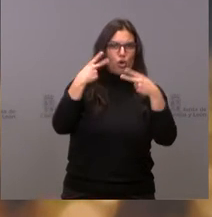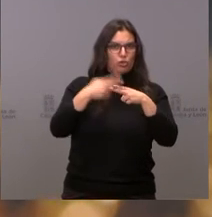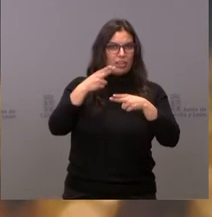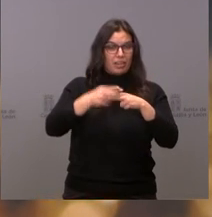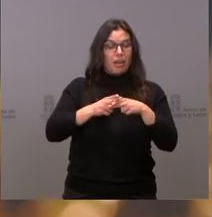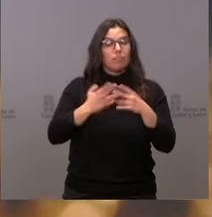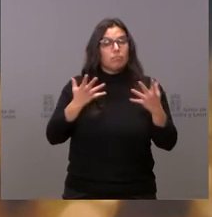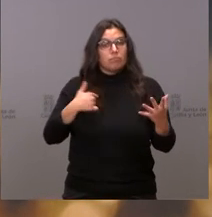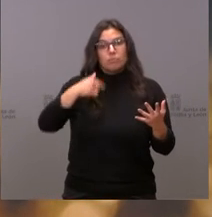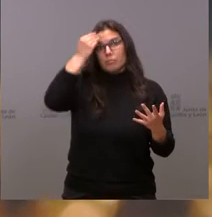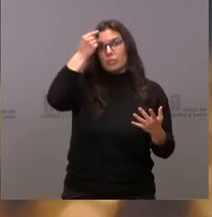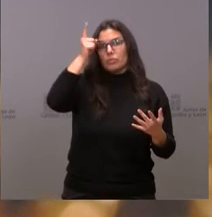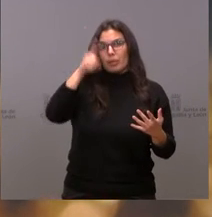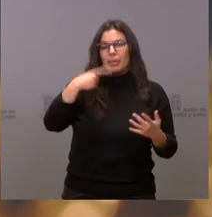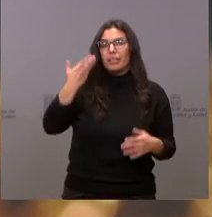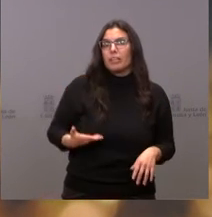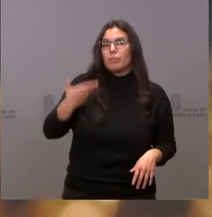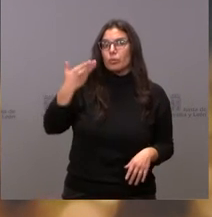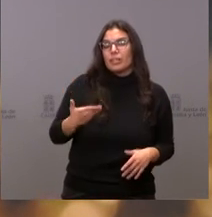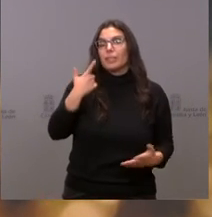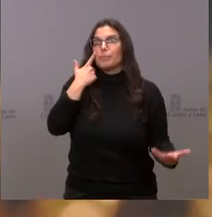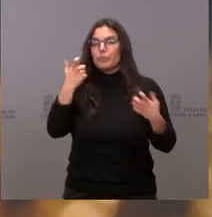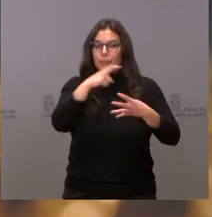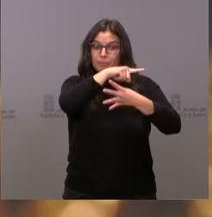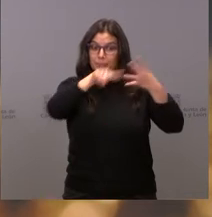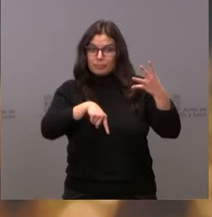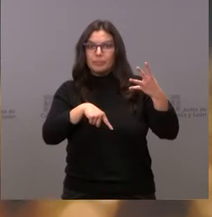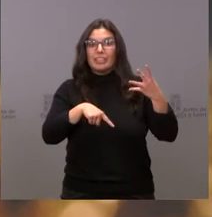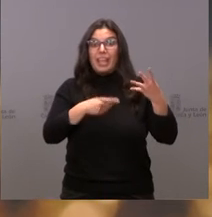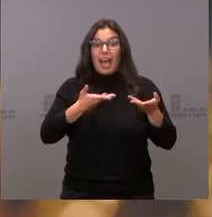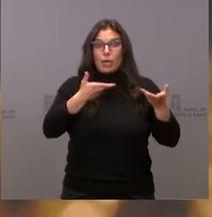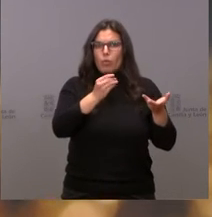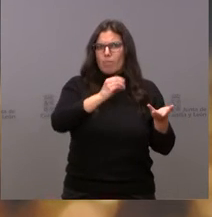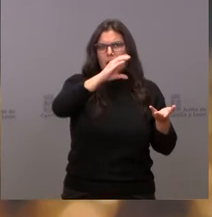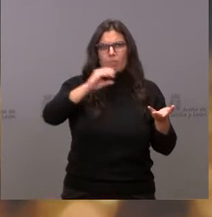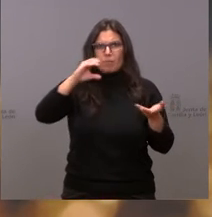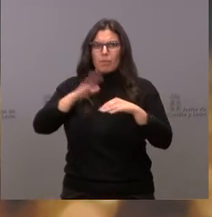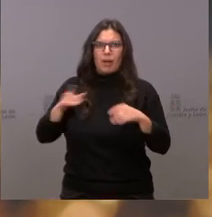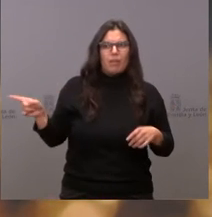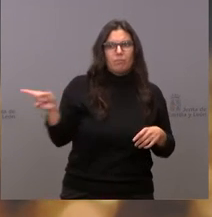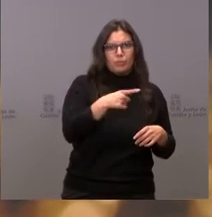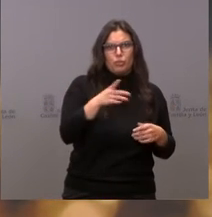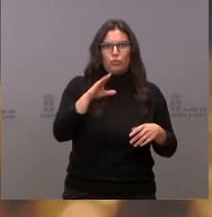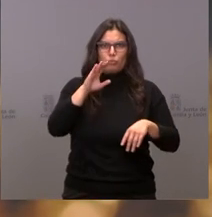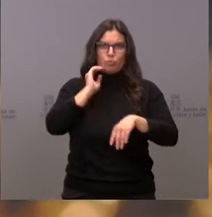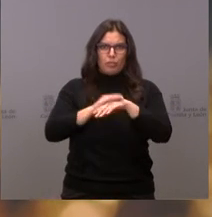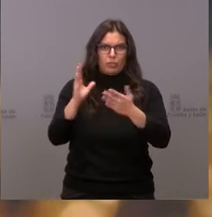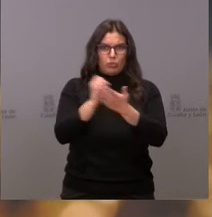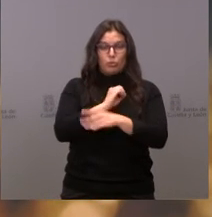creo que también es importante resaltarlo en este foro de cara al presupuesto del año 2022